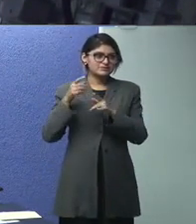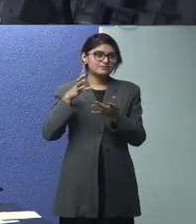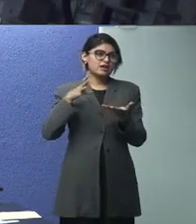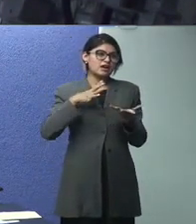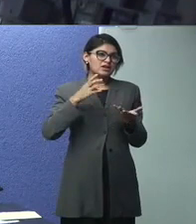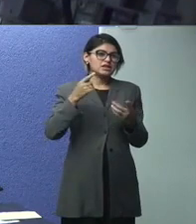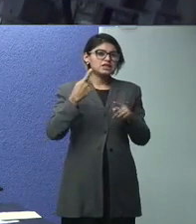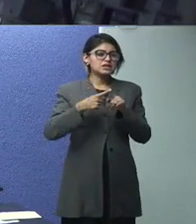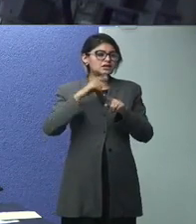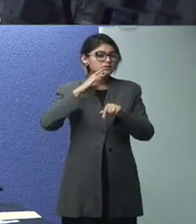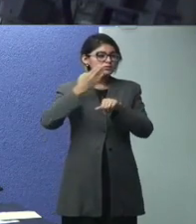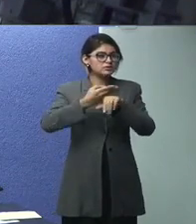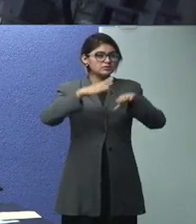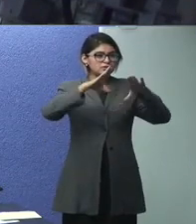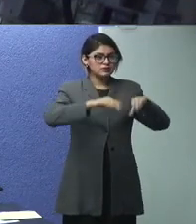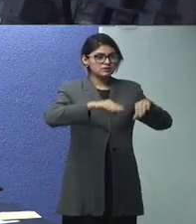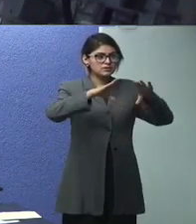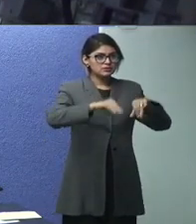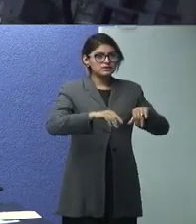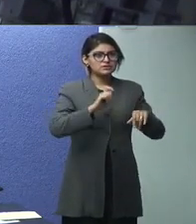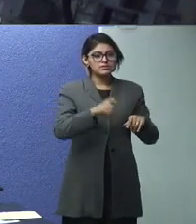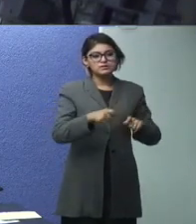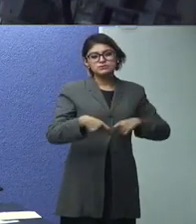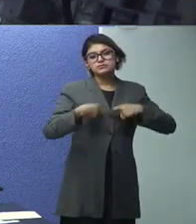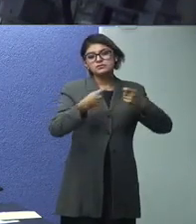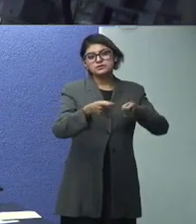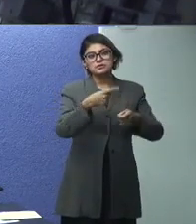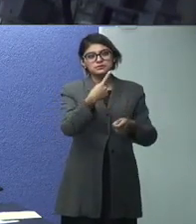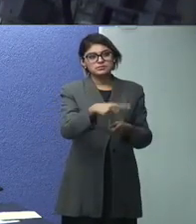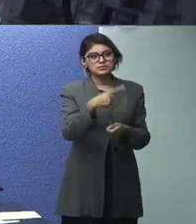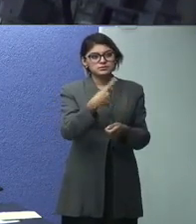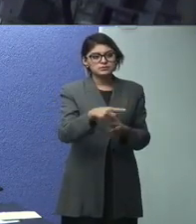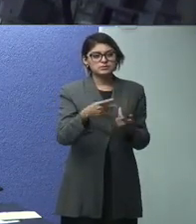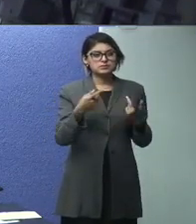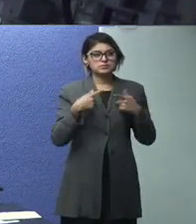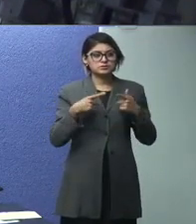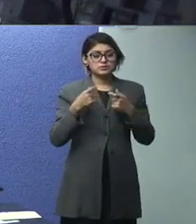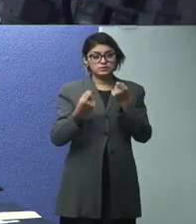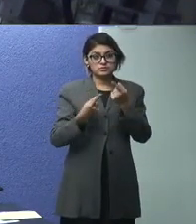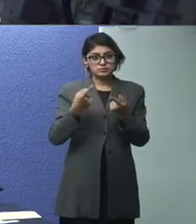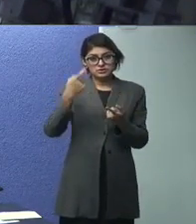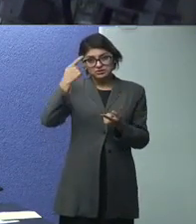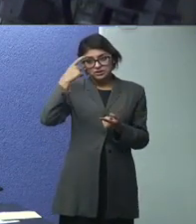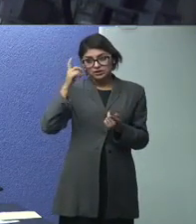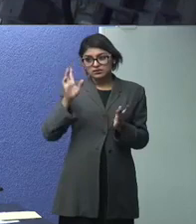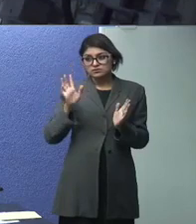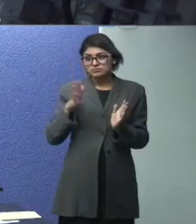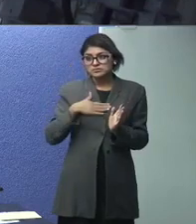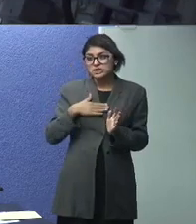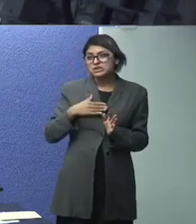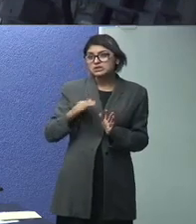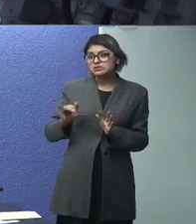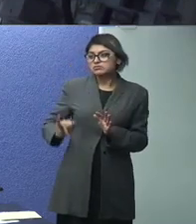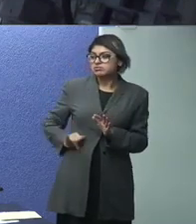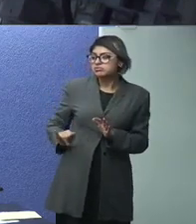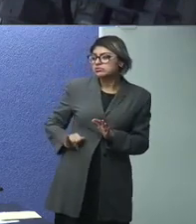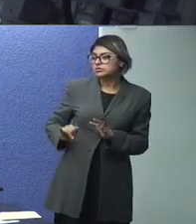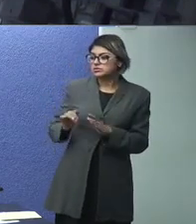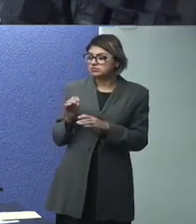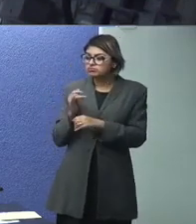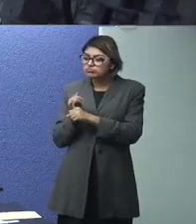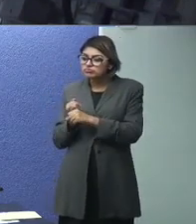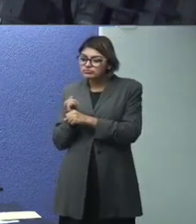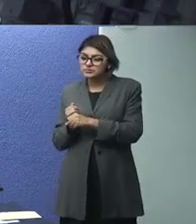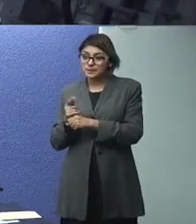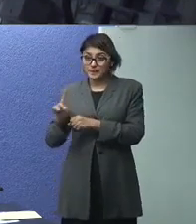todavía pues por iniciativa de algunas personas que están interesados en el tema. Entonces creo que